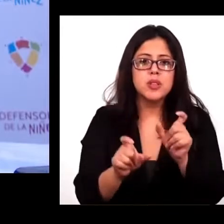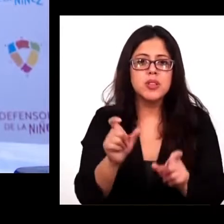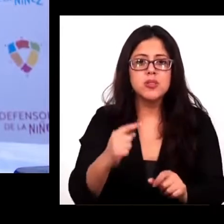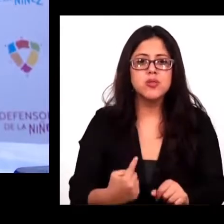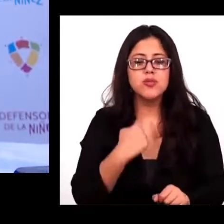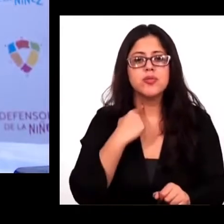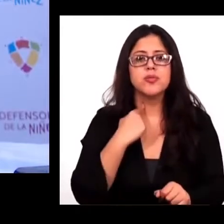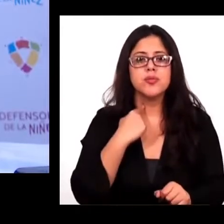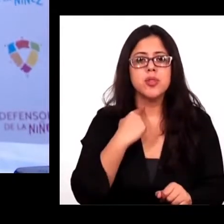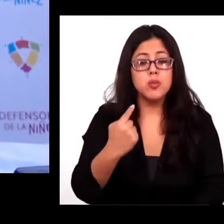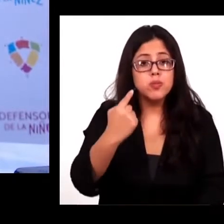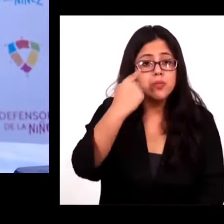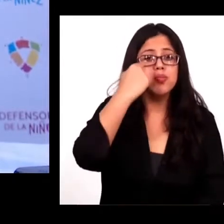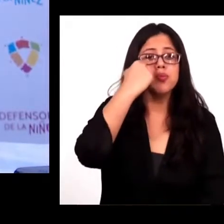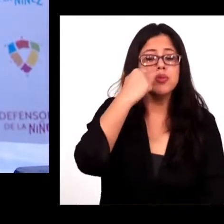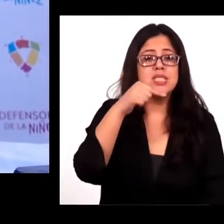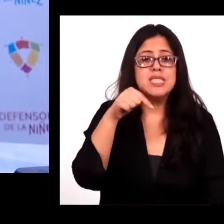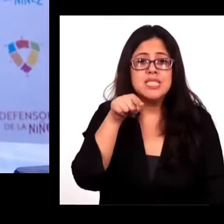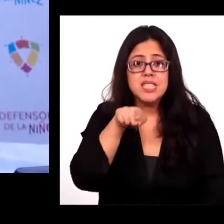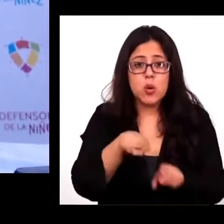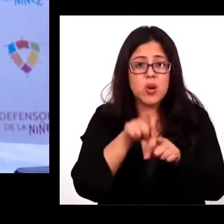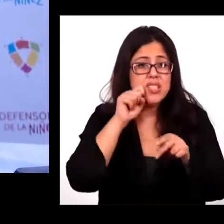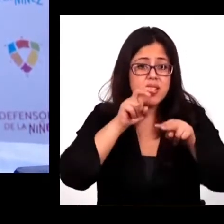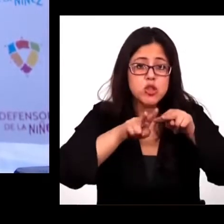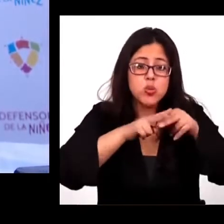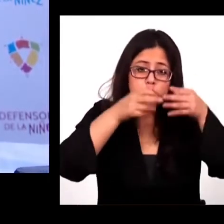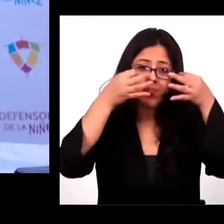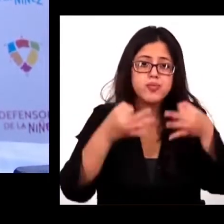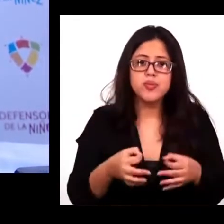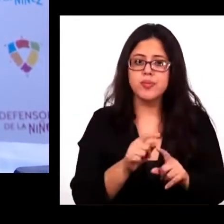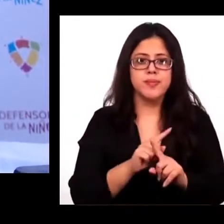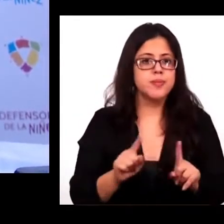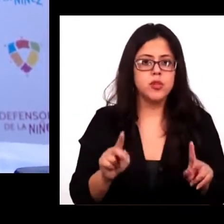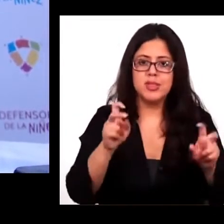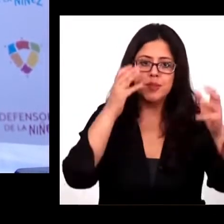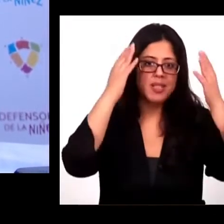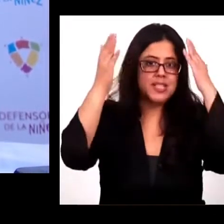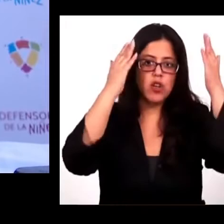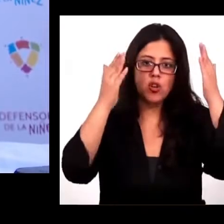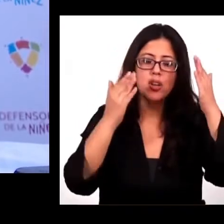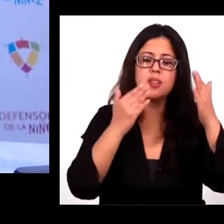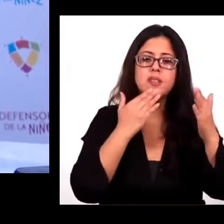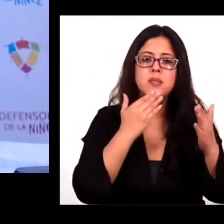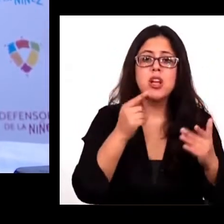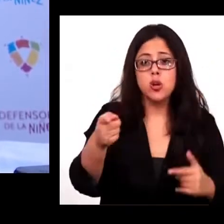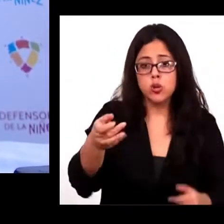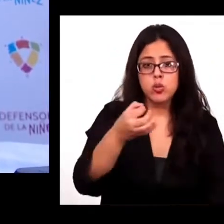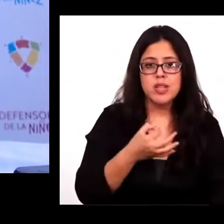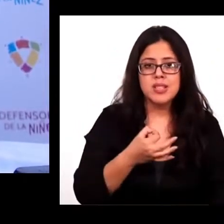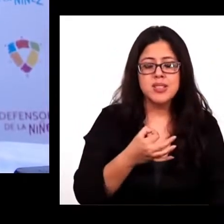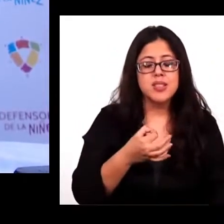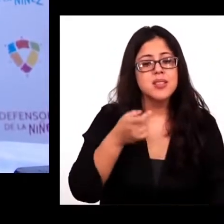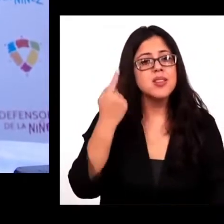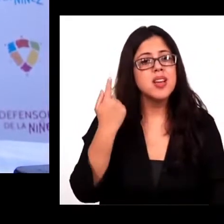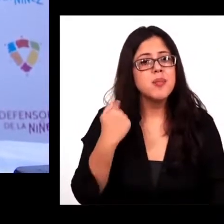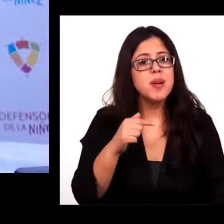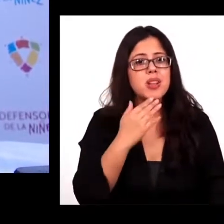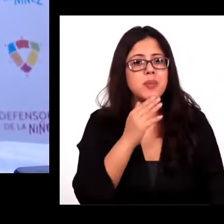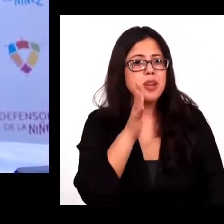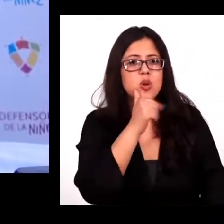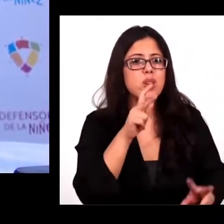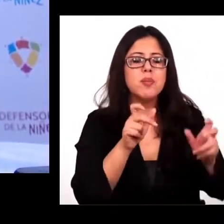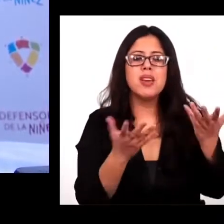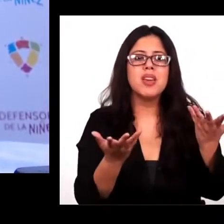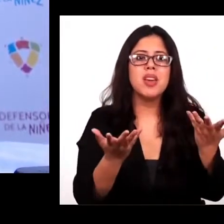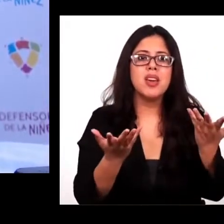ocular, esto no ha redundado en una reparación efectiva de índole psicológica como la que tú mencionas, ni tampoco específicamente en tratamientos